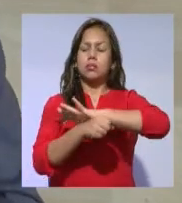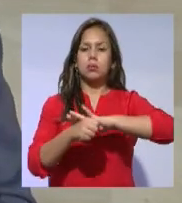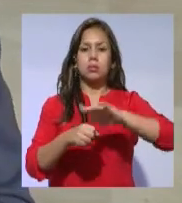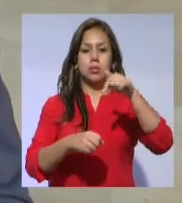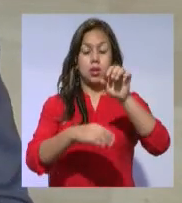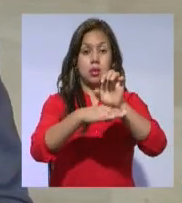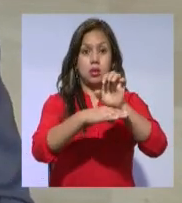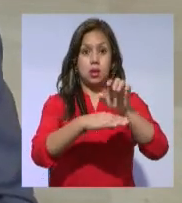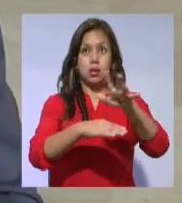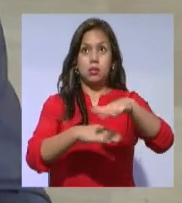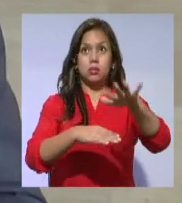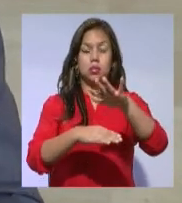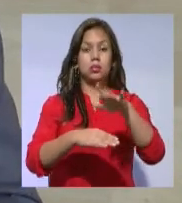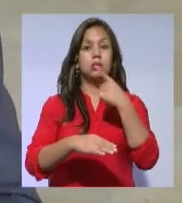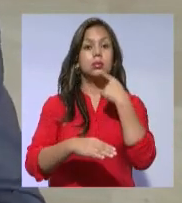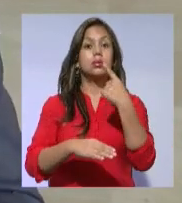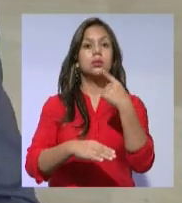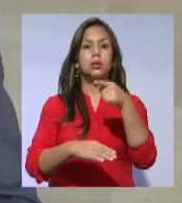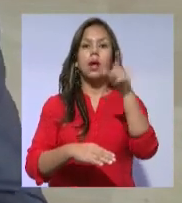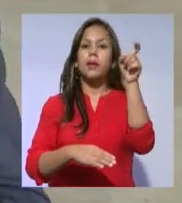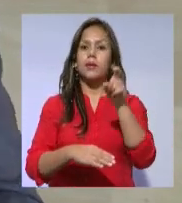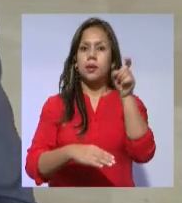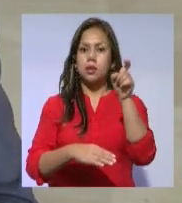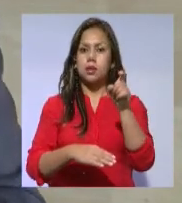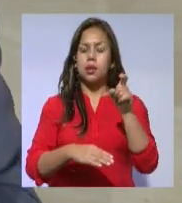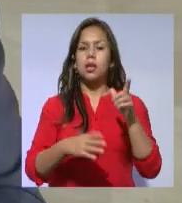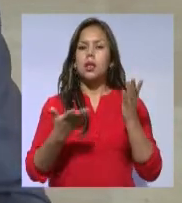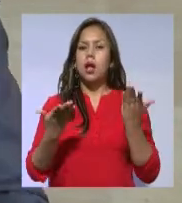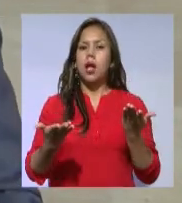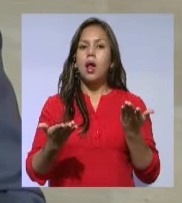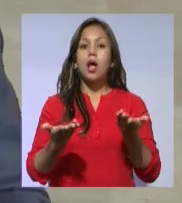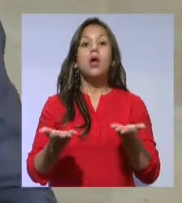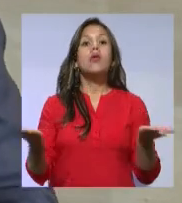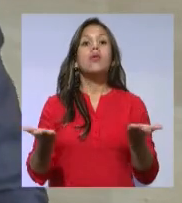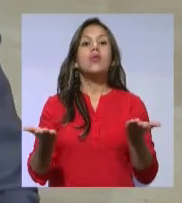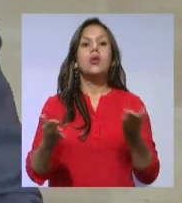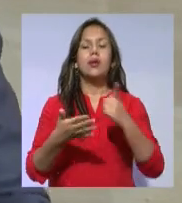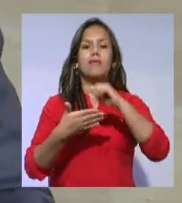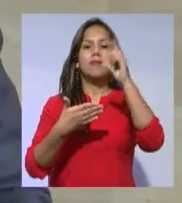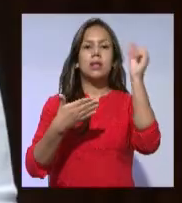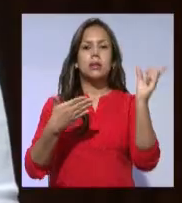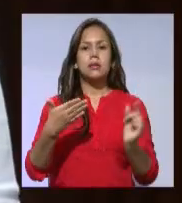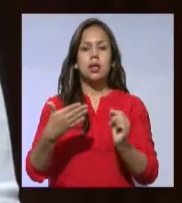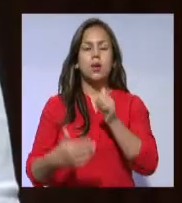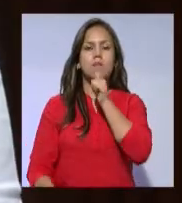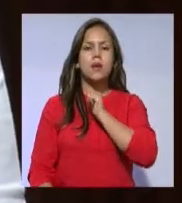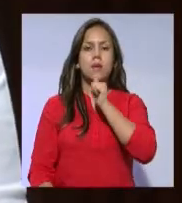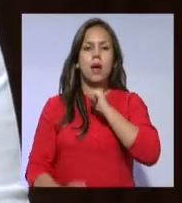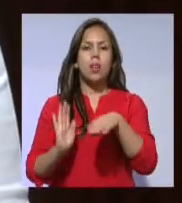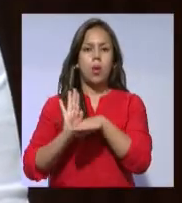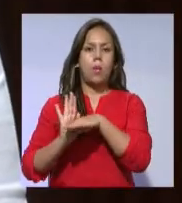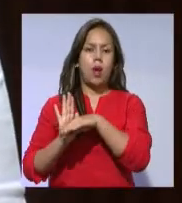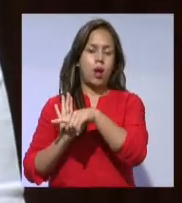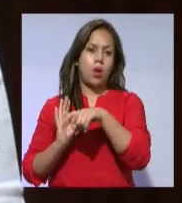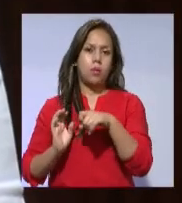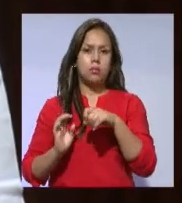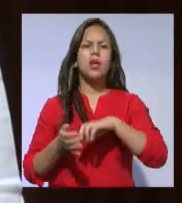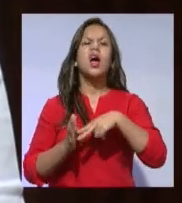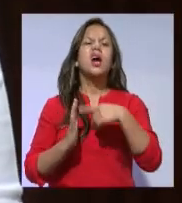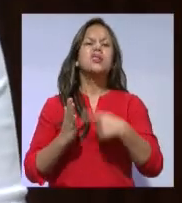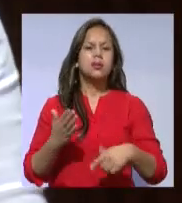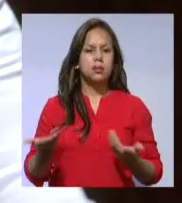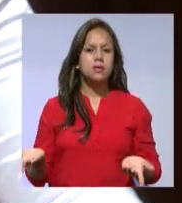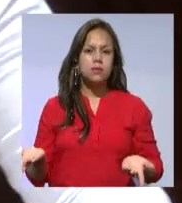económicamente activa es de quienes mantienen una cuenta en el sistema financiero privado eso qué significa